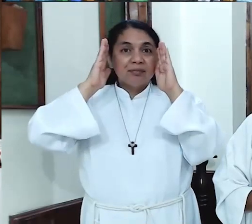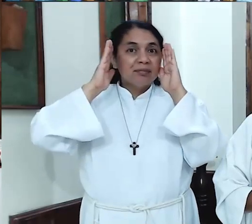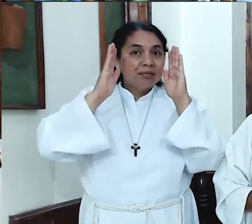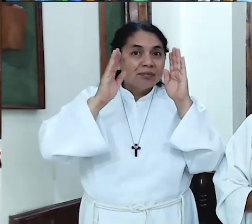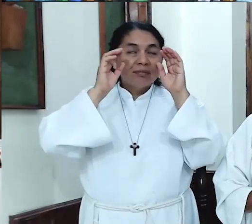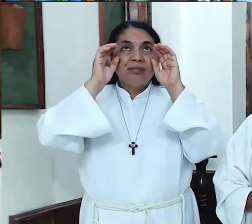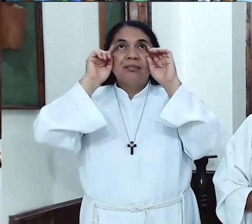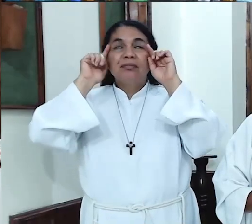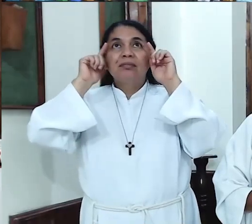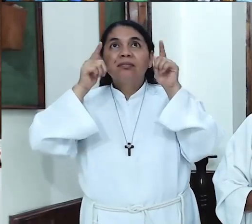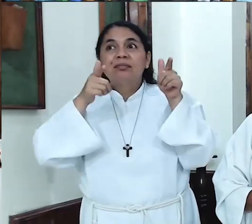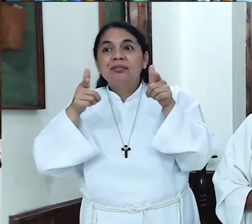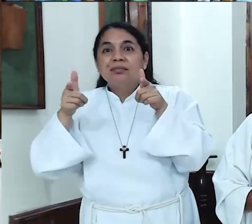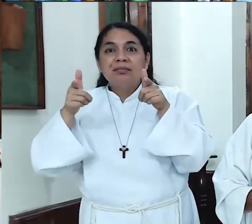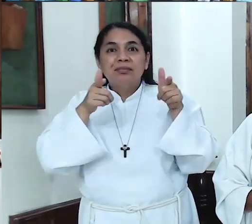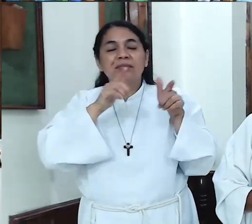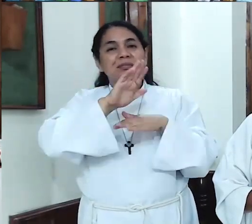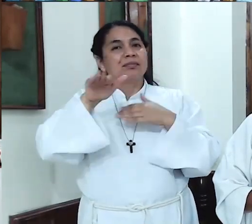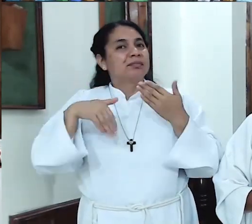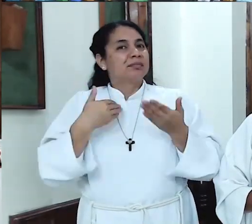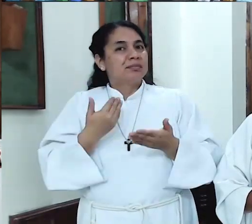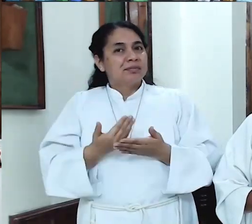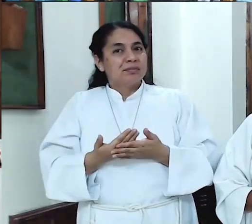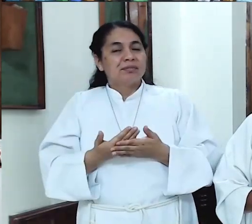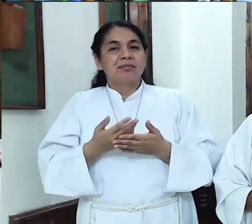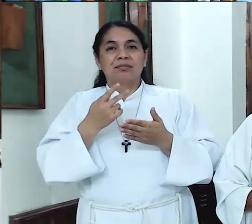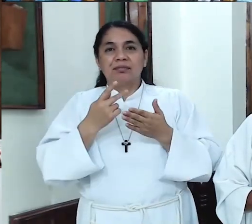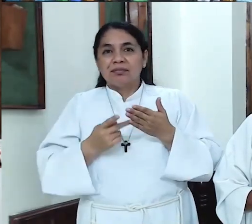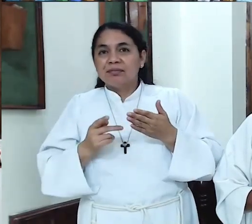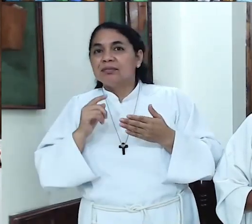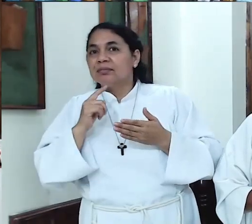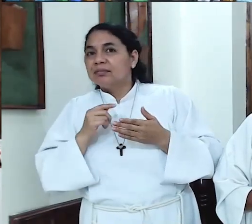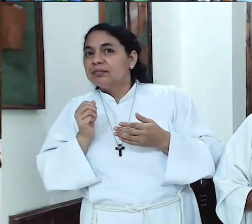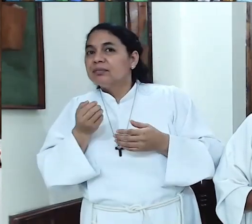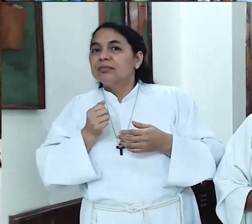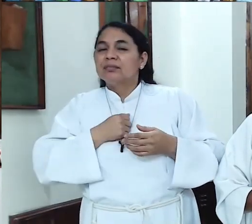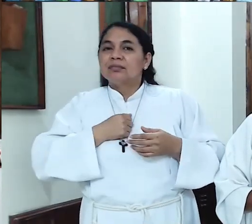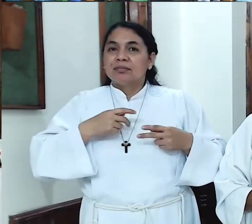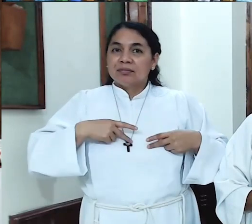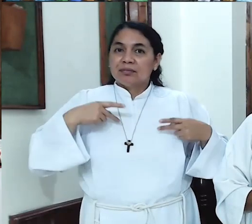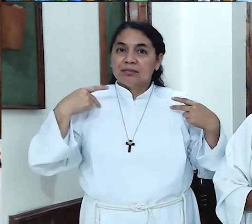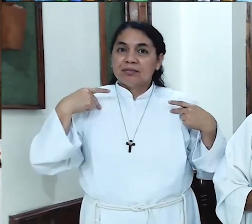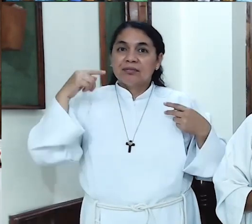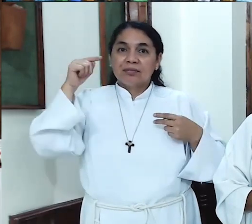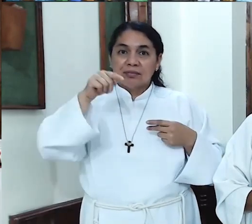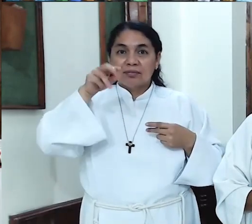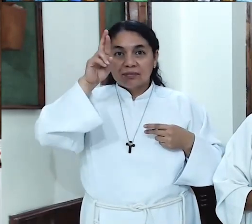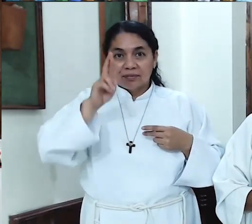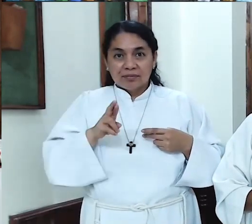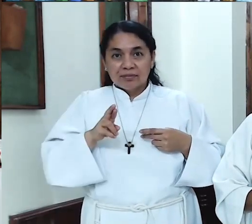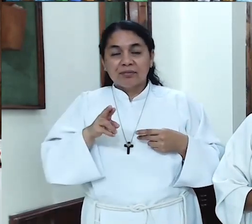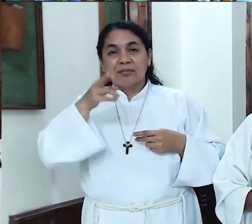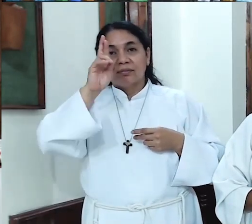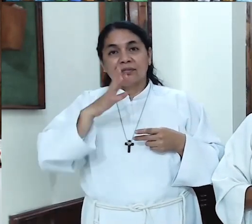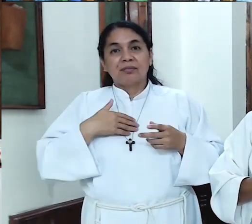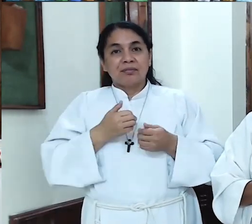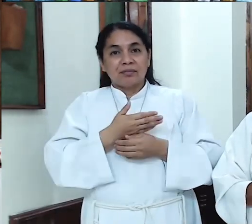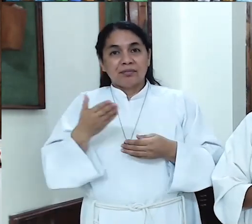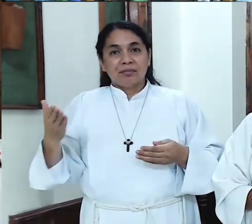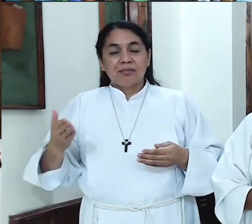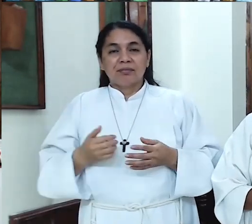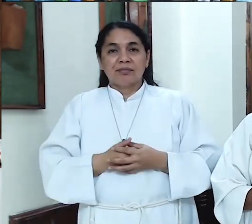y vigilantes a todo lo que acontece en nuestra vida, porque ahí está el Señor. El Señor esté